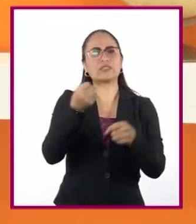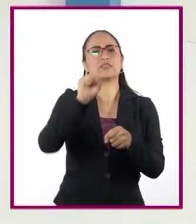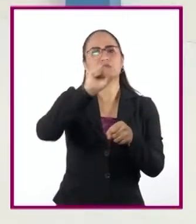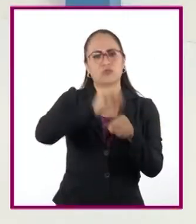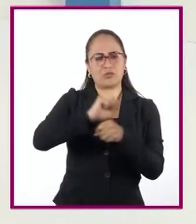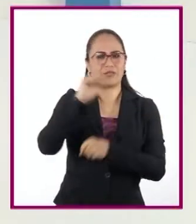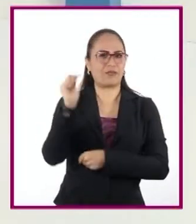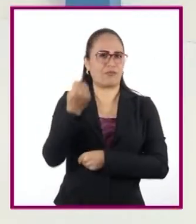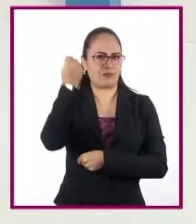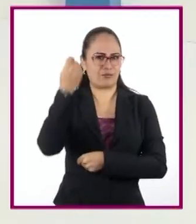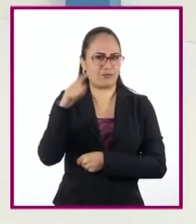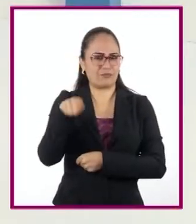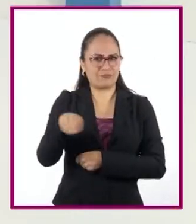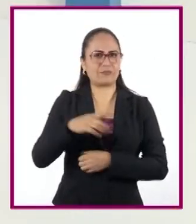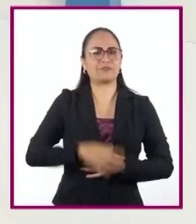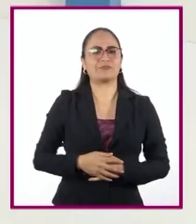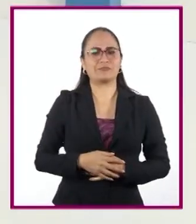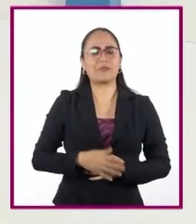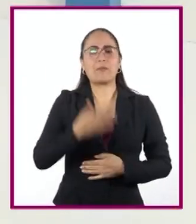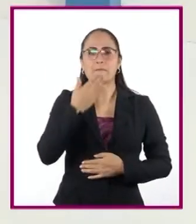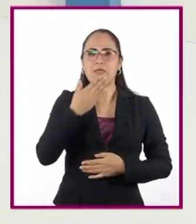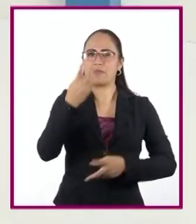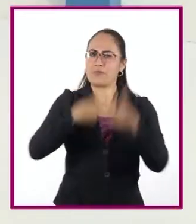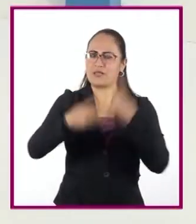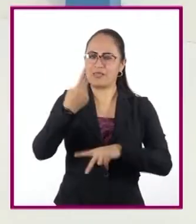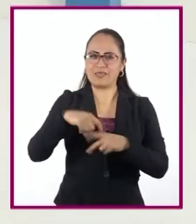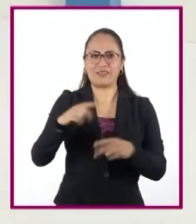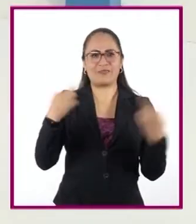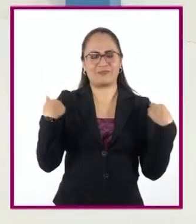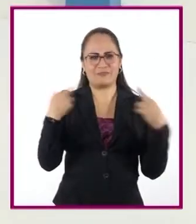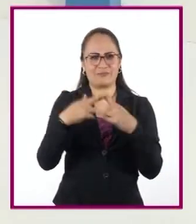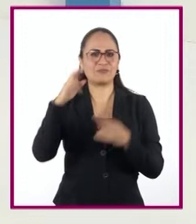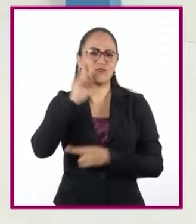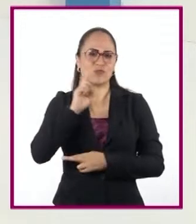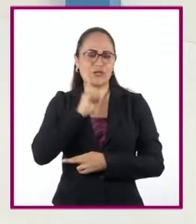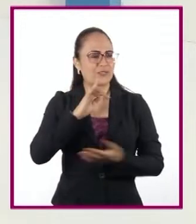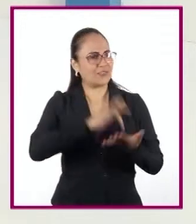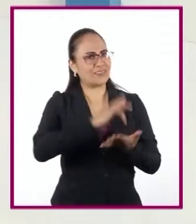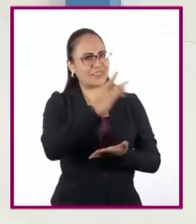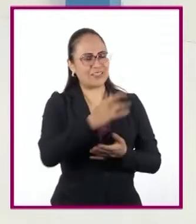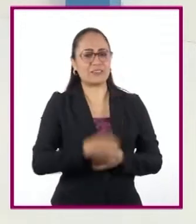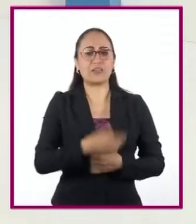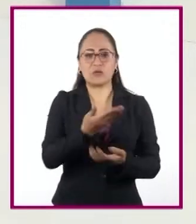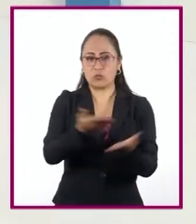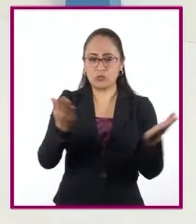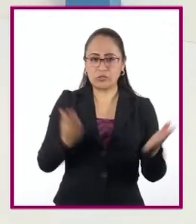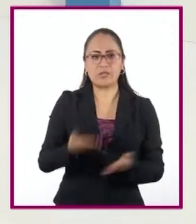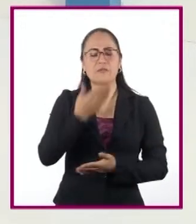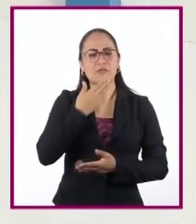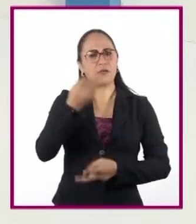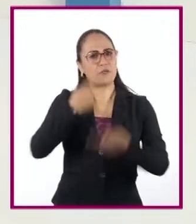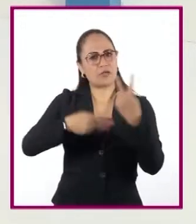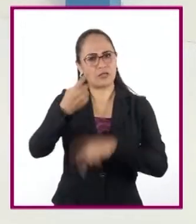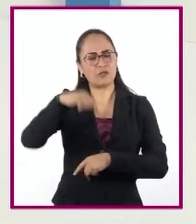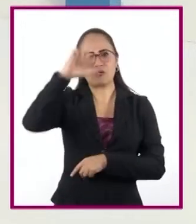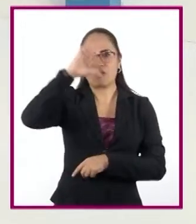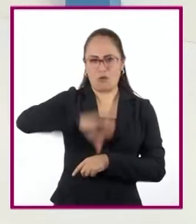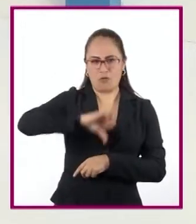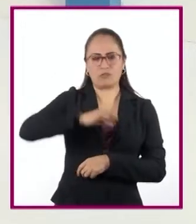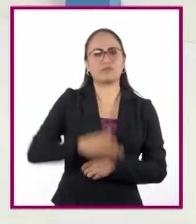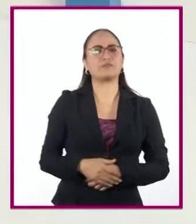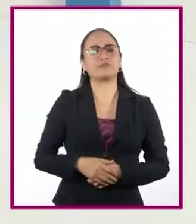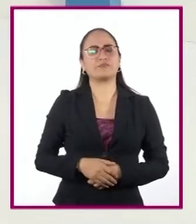Técnica. Bienvenida, maestra. Muchas gracias. Bienvenidas y bienvenidos nuevamente a este su